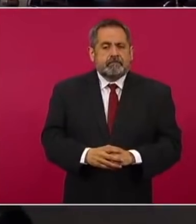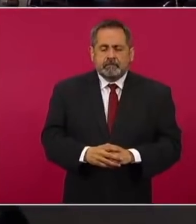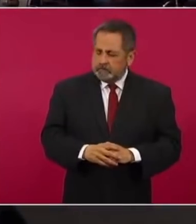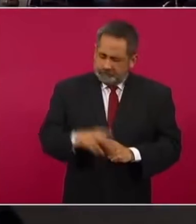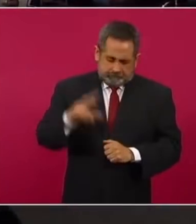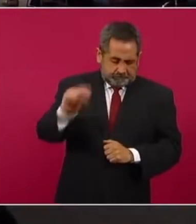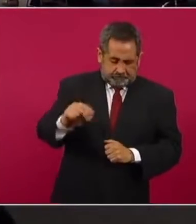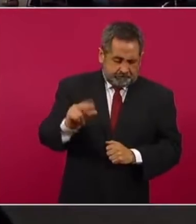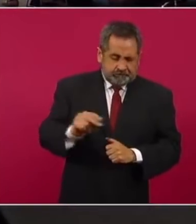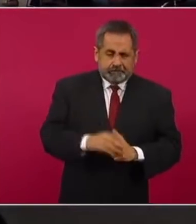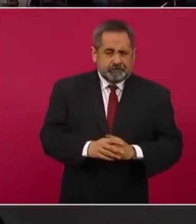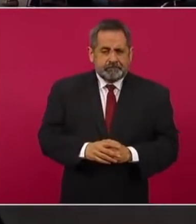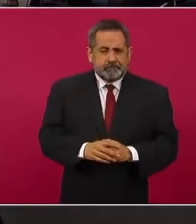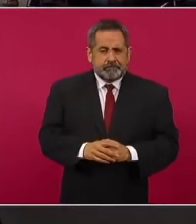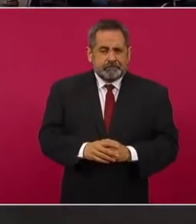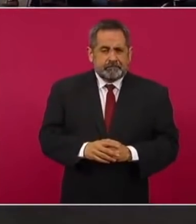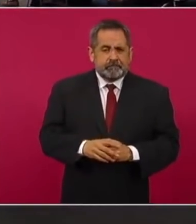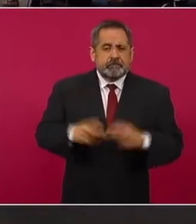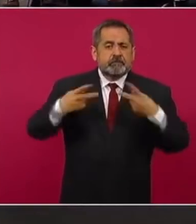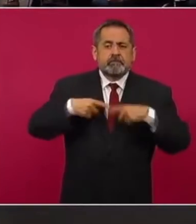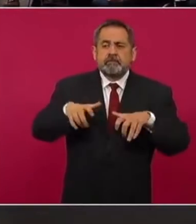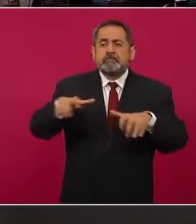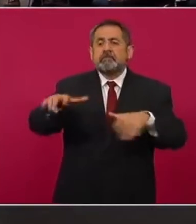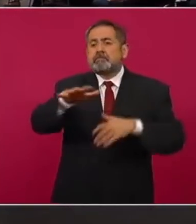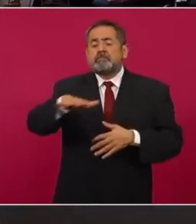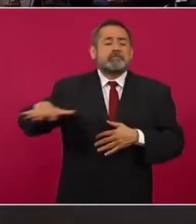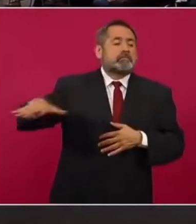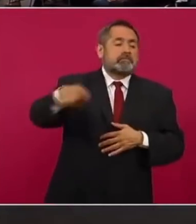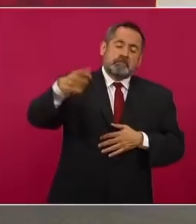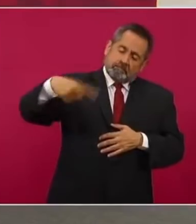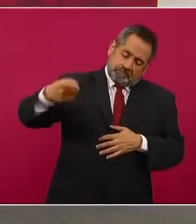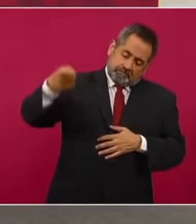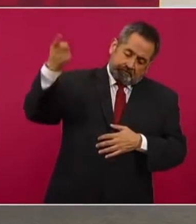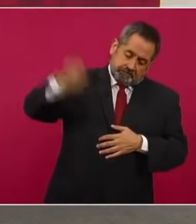No, el pueblo va a decidir.